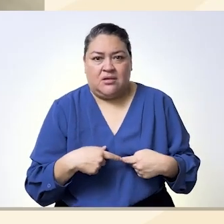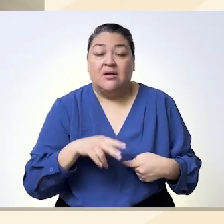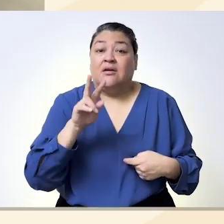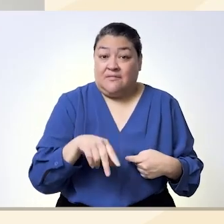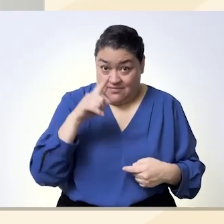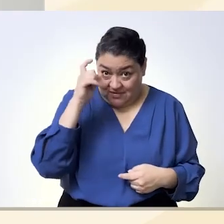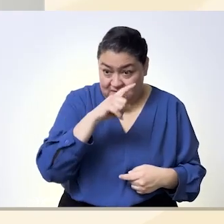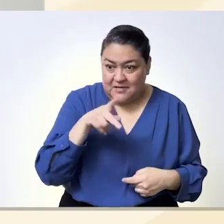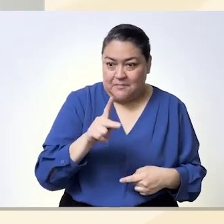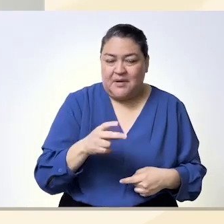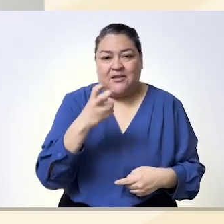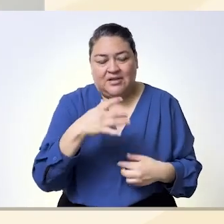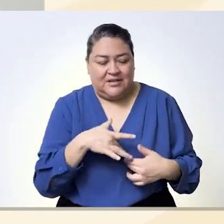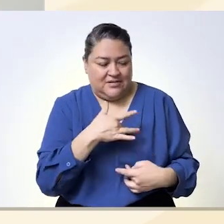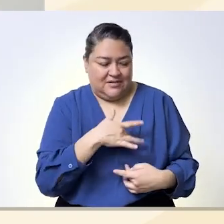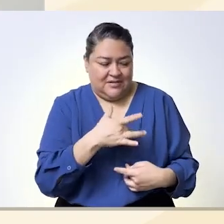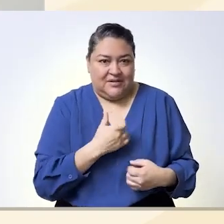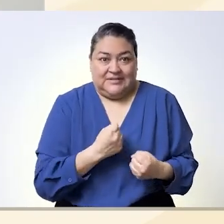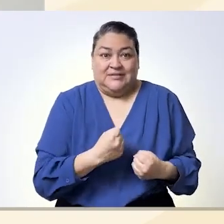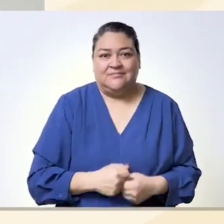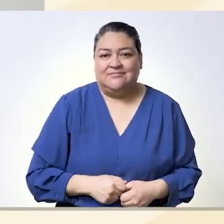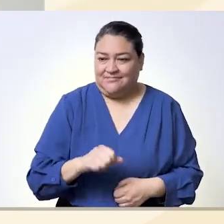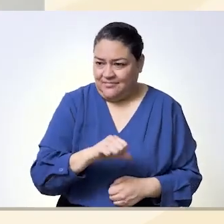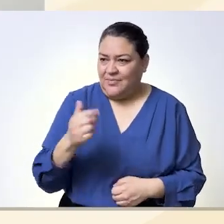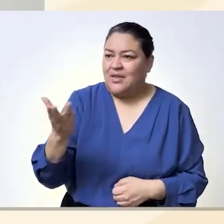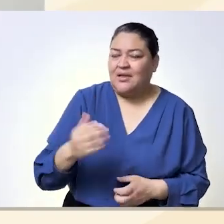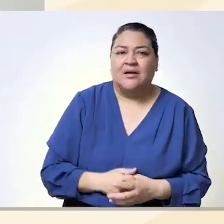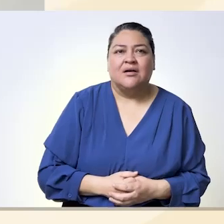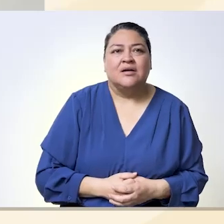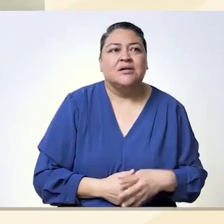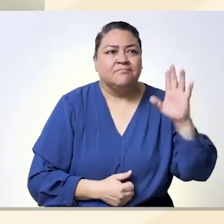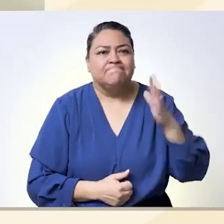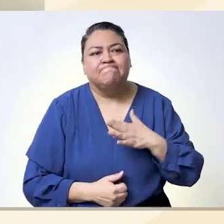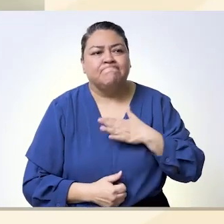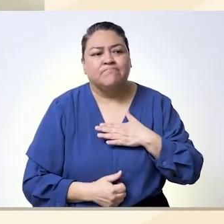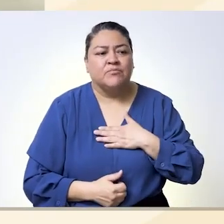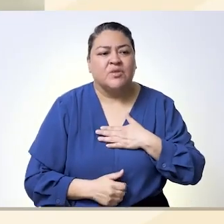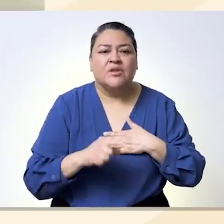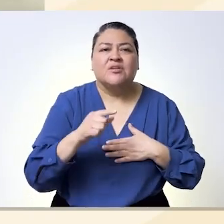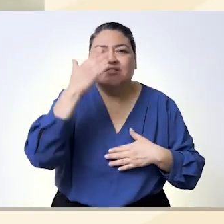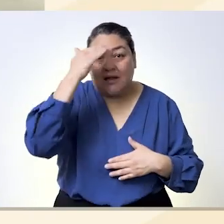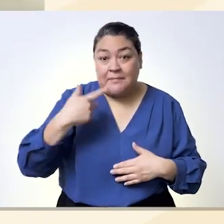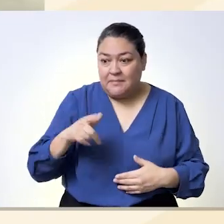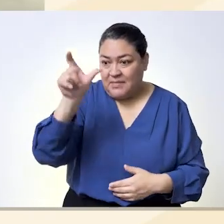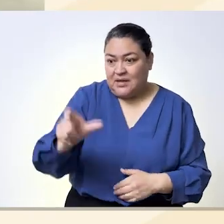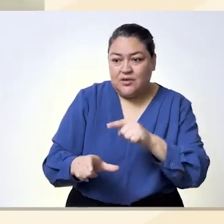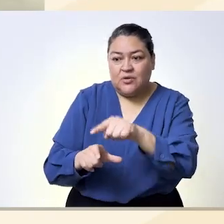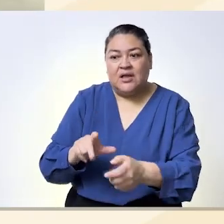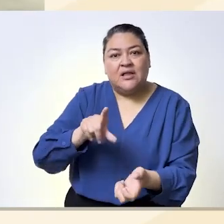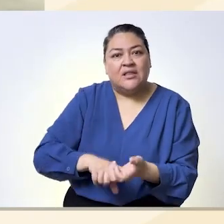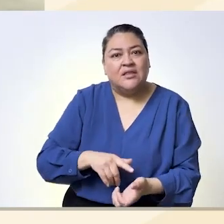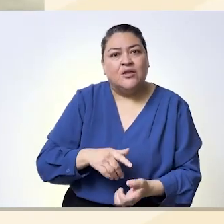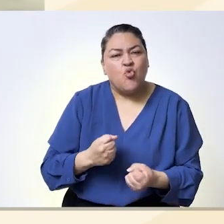momento mucho. Sentir mucho y la clave política también de la neurodivergencia. ¿Maine? O sea, creo que una capacidad